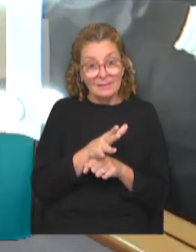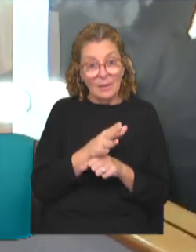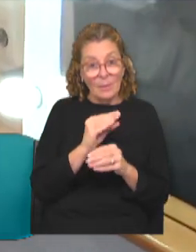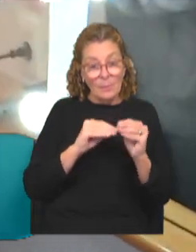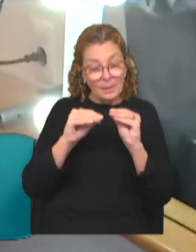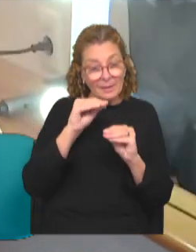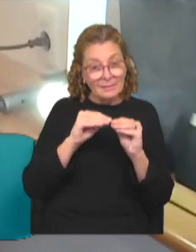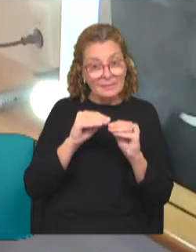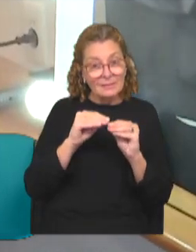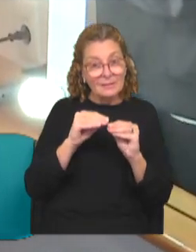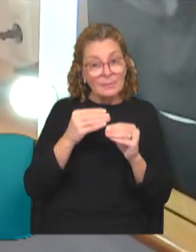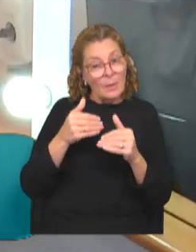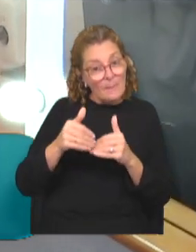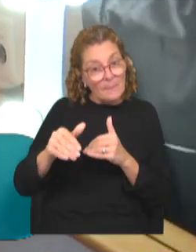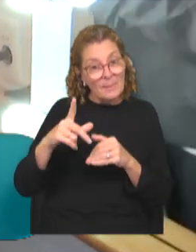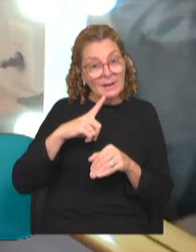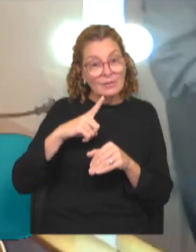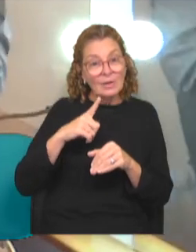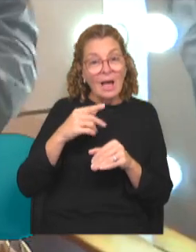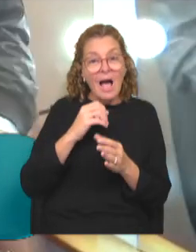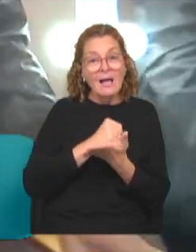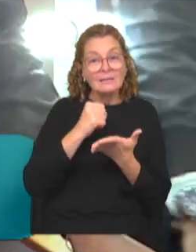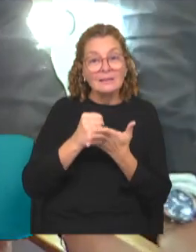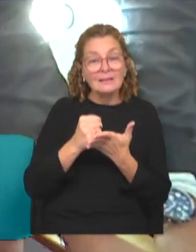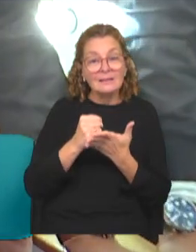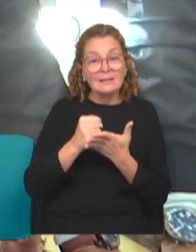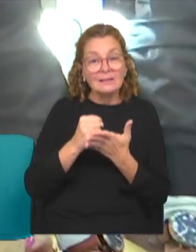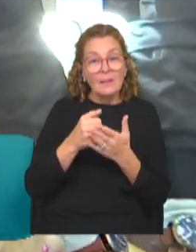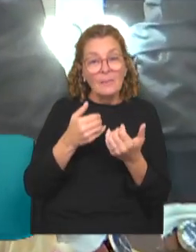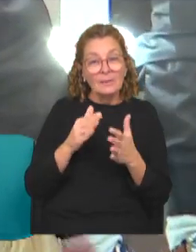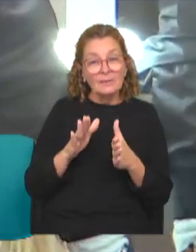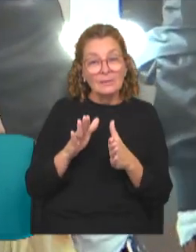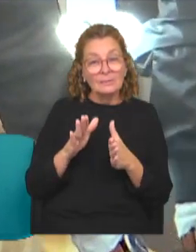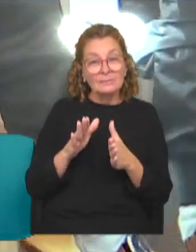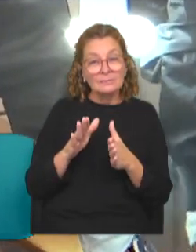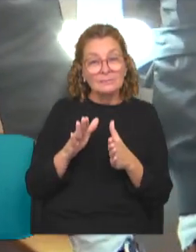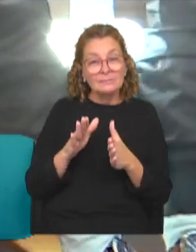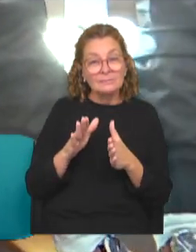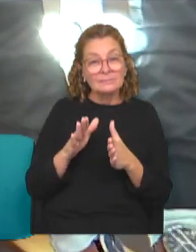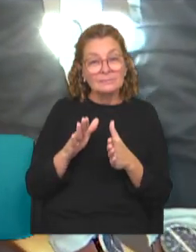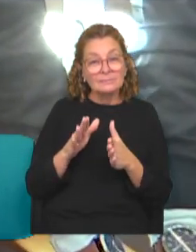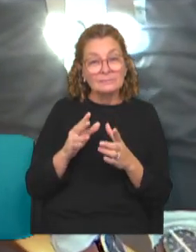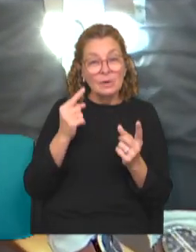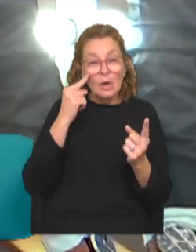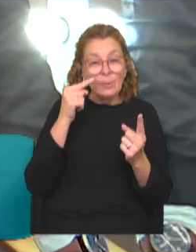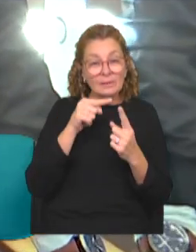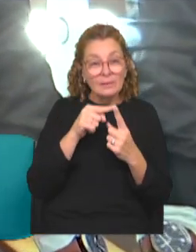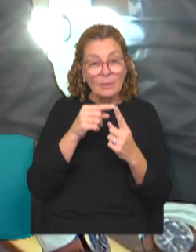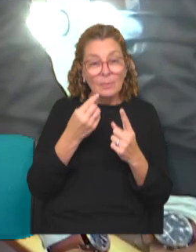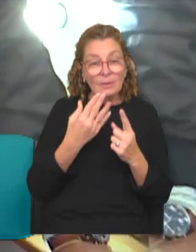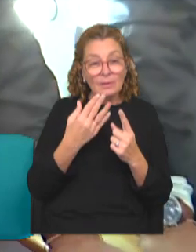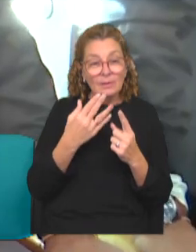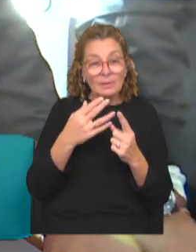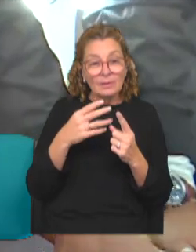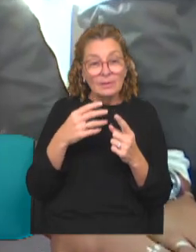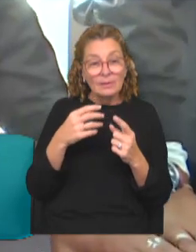que venía postergándolo hasta que, bueno, se fue dando. ¿Cuál es el objetivo? Porque es una